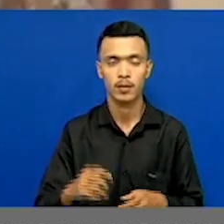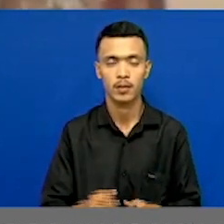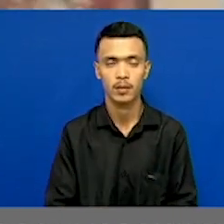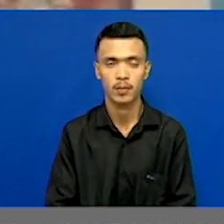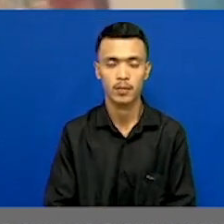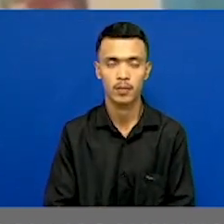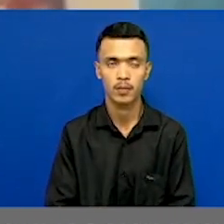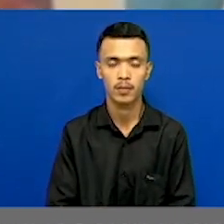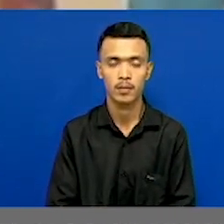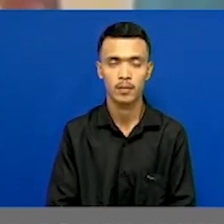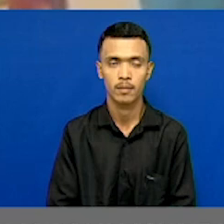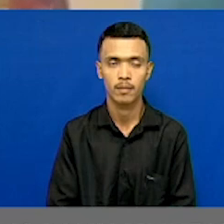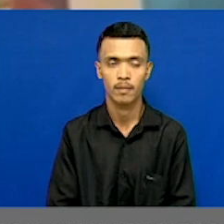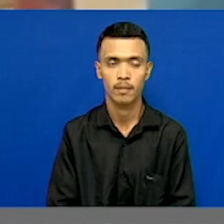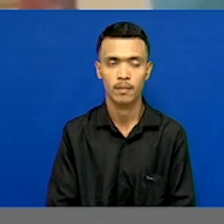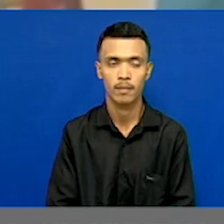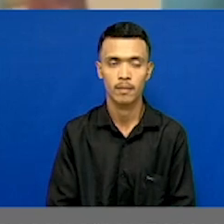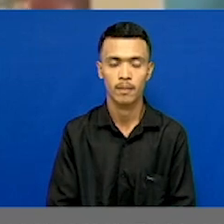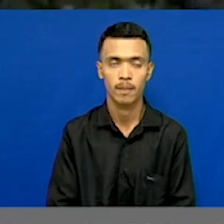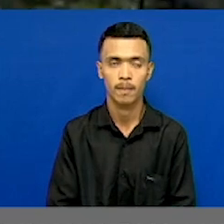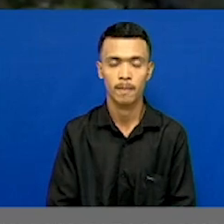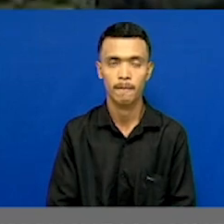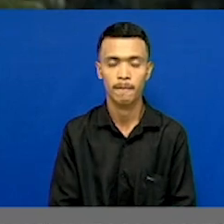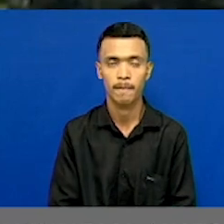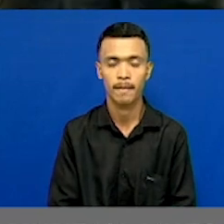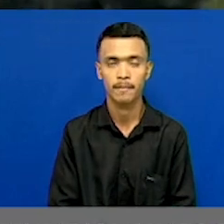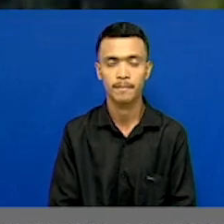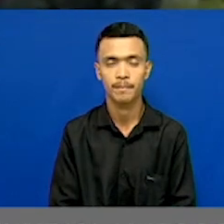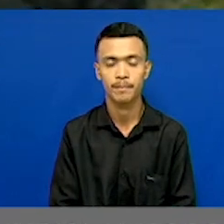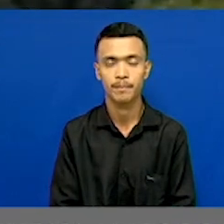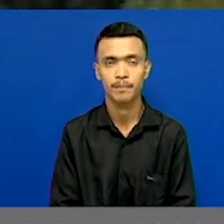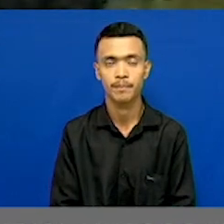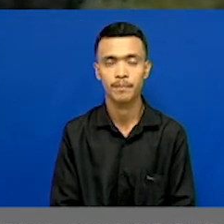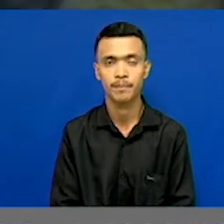tratamento Ida e Suco Mobisi Vila. Rossi Mobisenaro, Moisés Magno, RTTL.